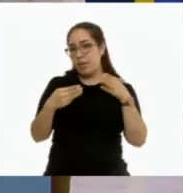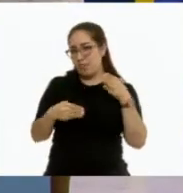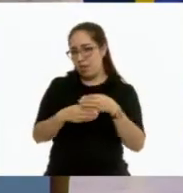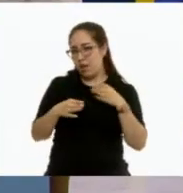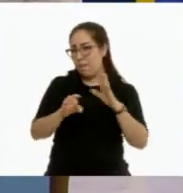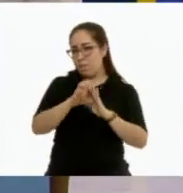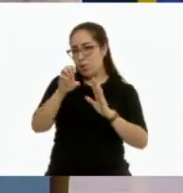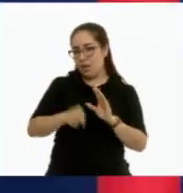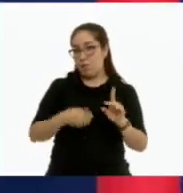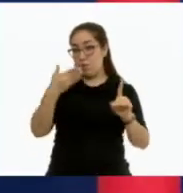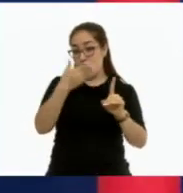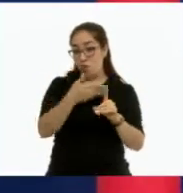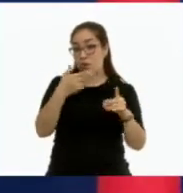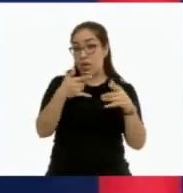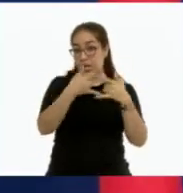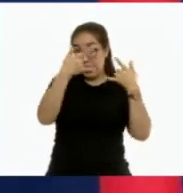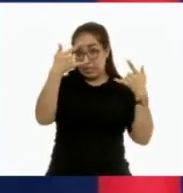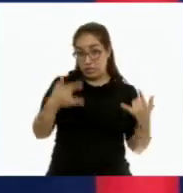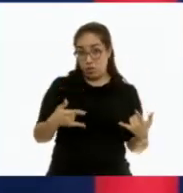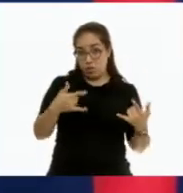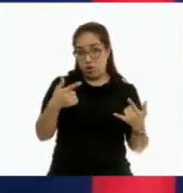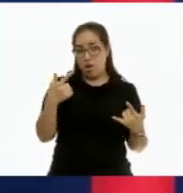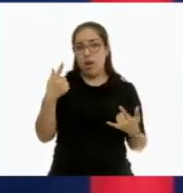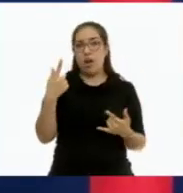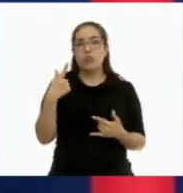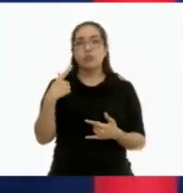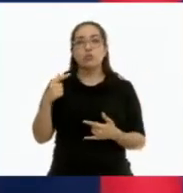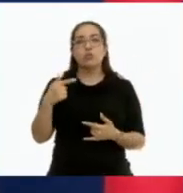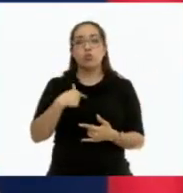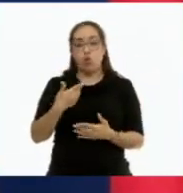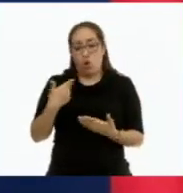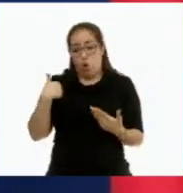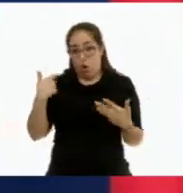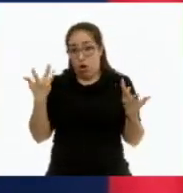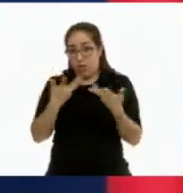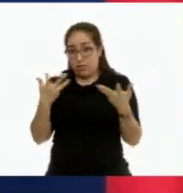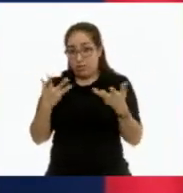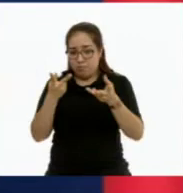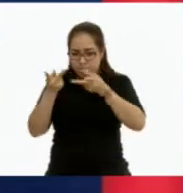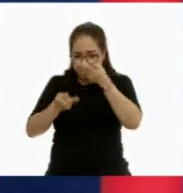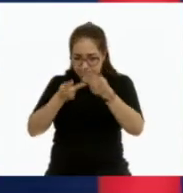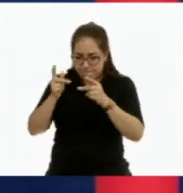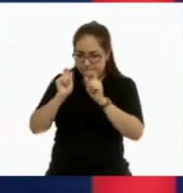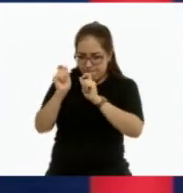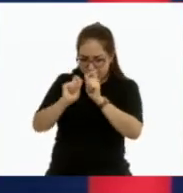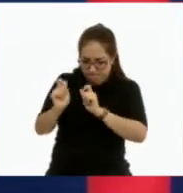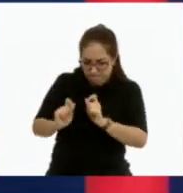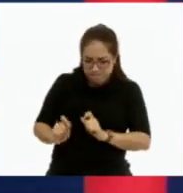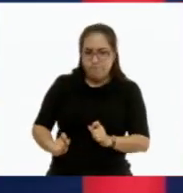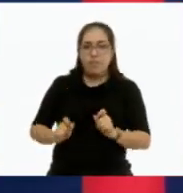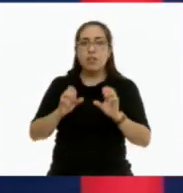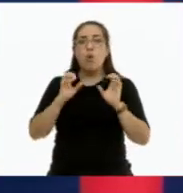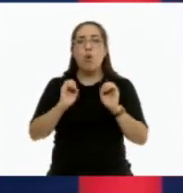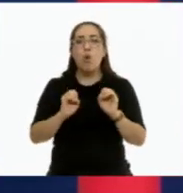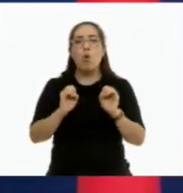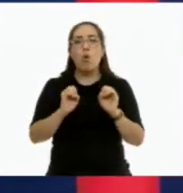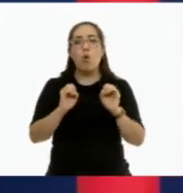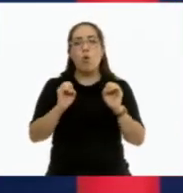estaba estudiando historia, lo que hacía era contestar cuestionarios o en ocasiones hacía mapas